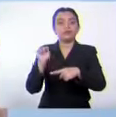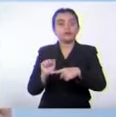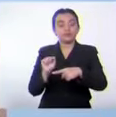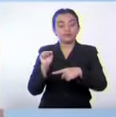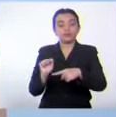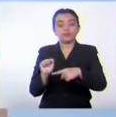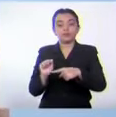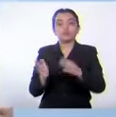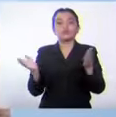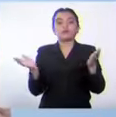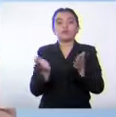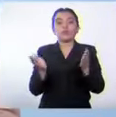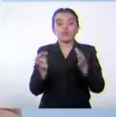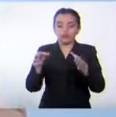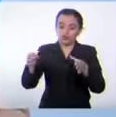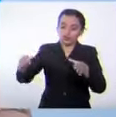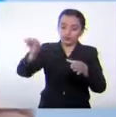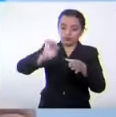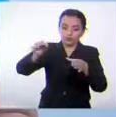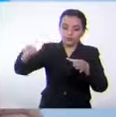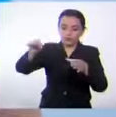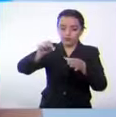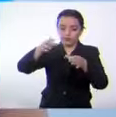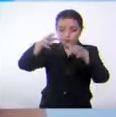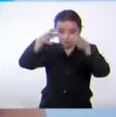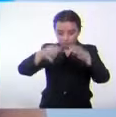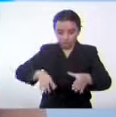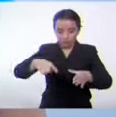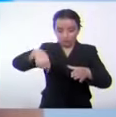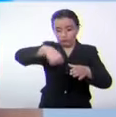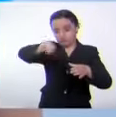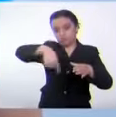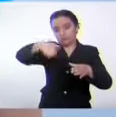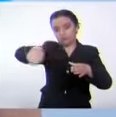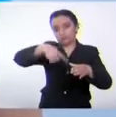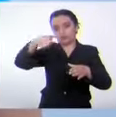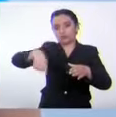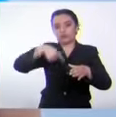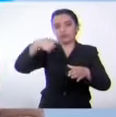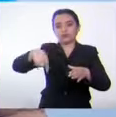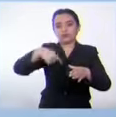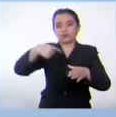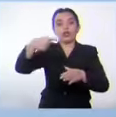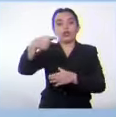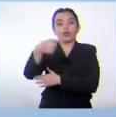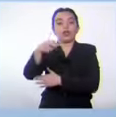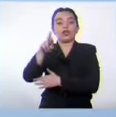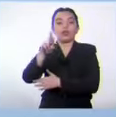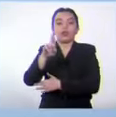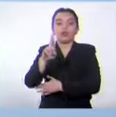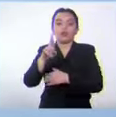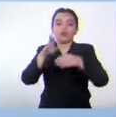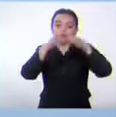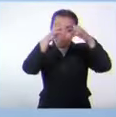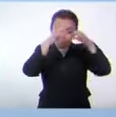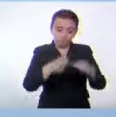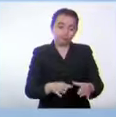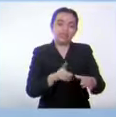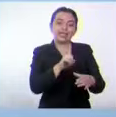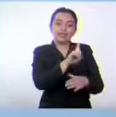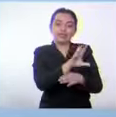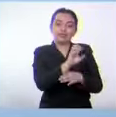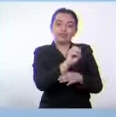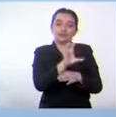soluto en gramos que se encuentra disuelto en 100 mililitros de disolución y lo podemos calcular a través